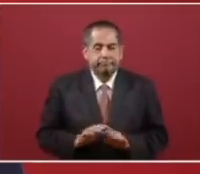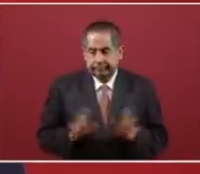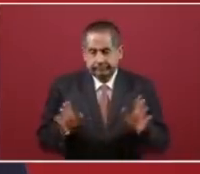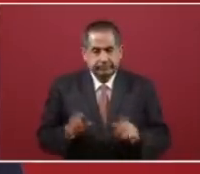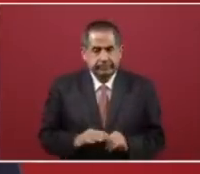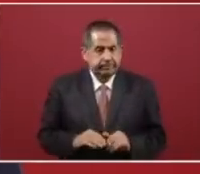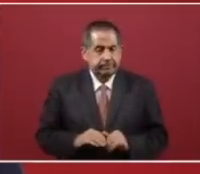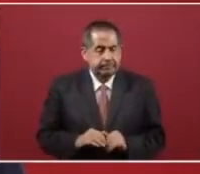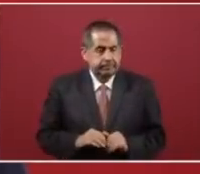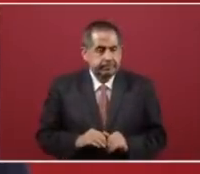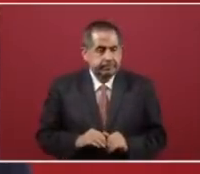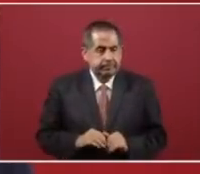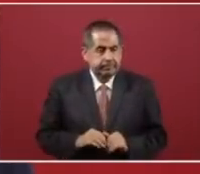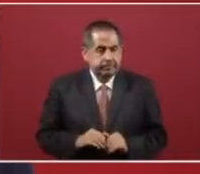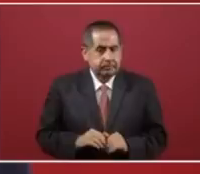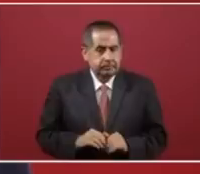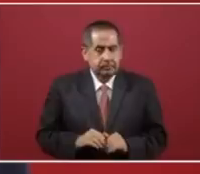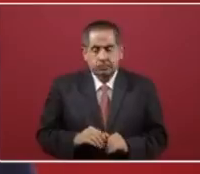el qué